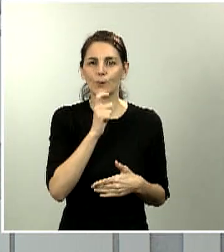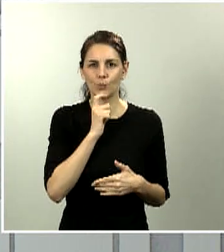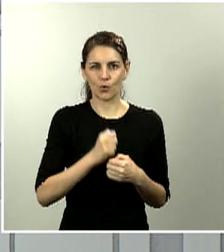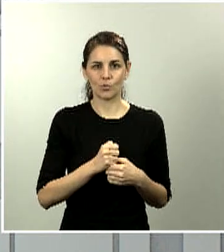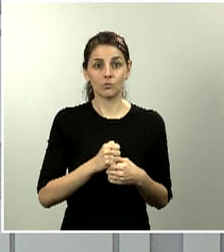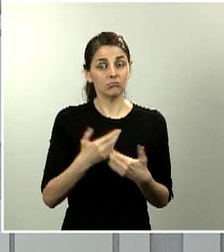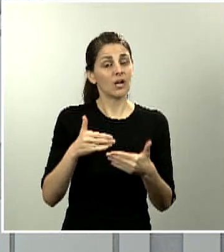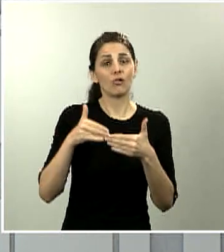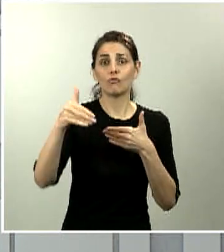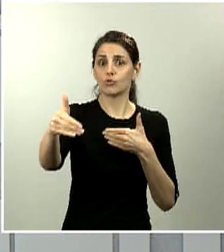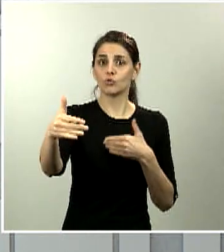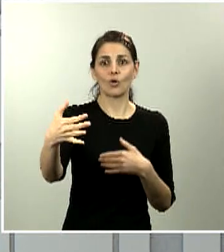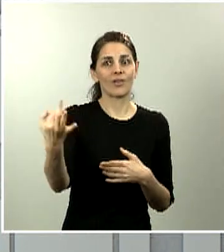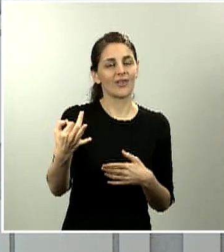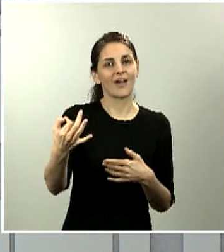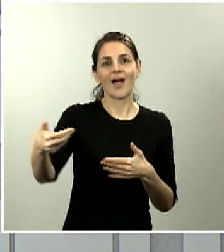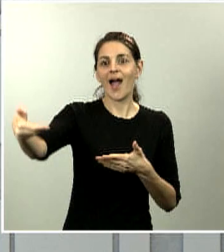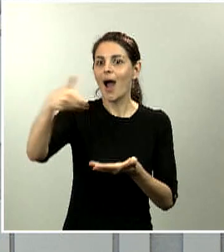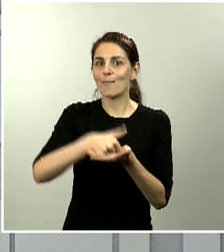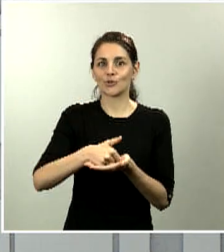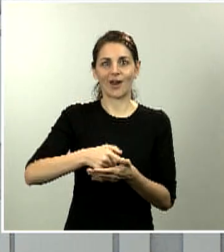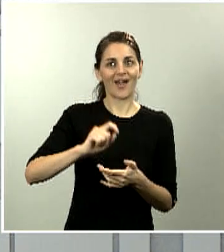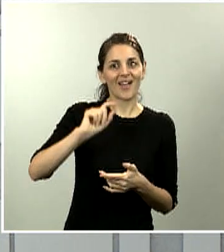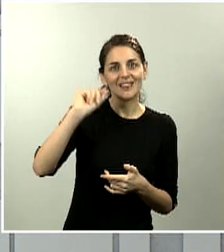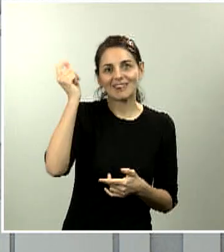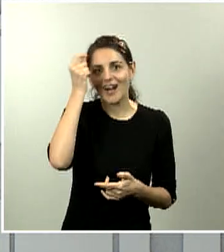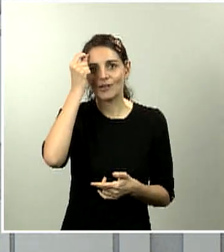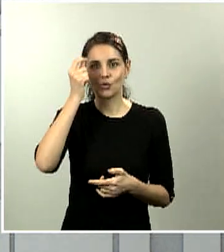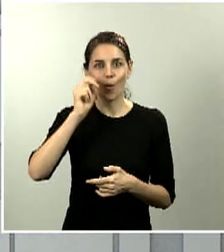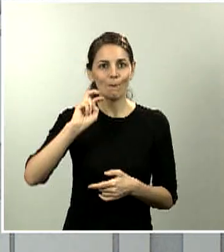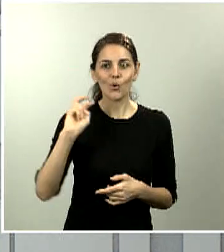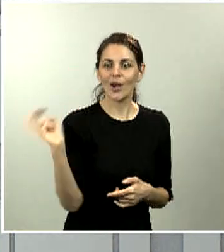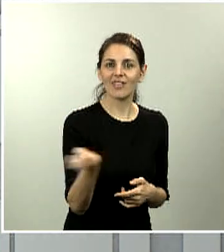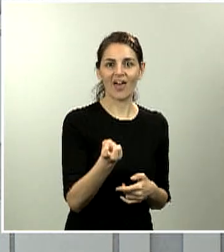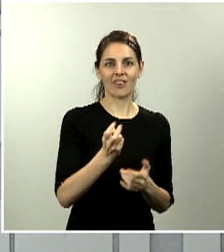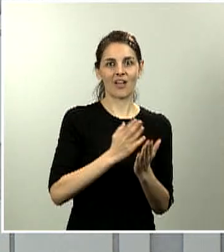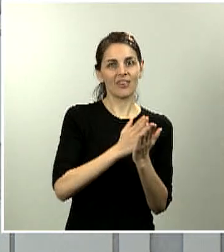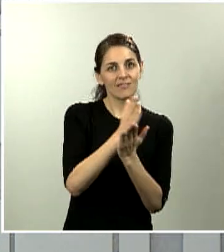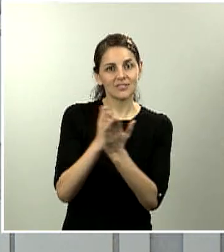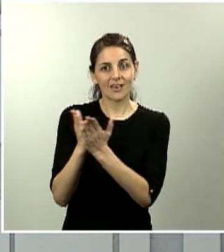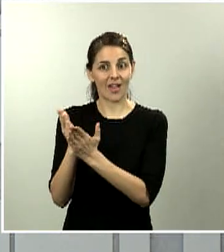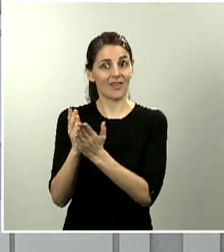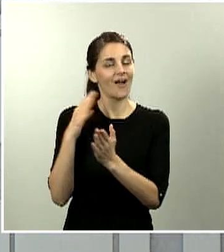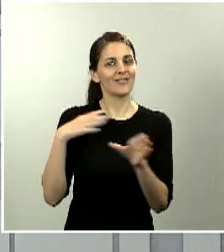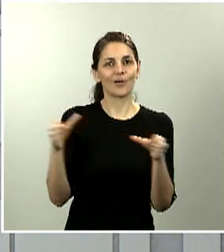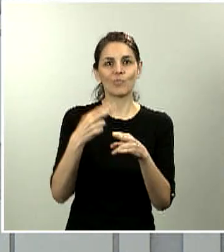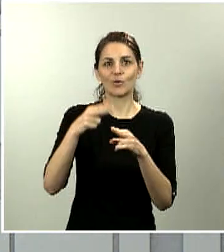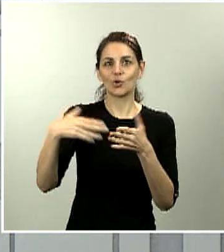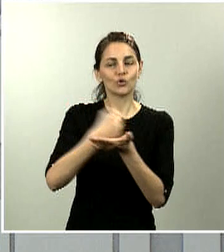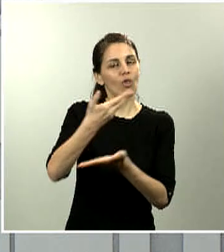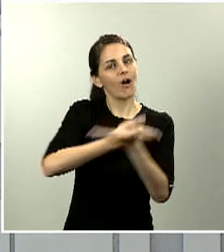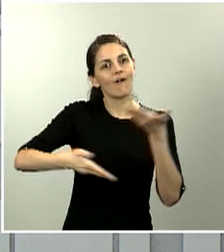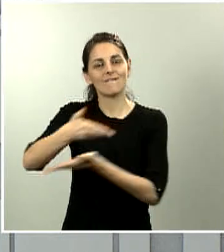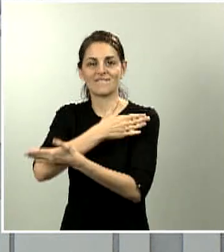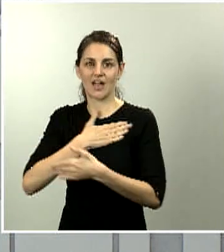aportar el talento que la pluralidad, que la diversidad de la composición de la mesa así reflejan y así expresan.